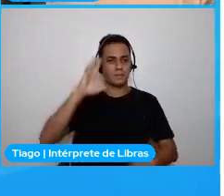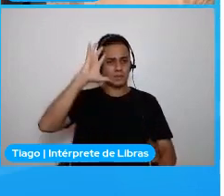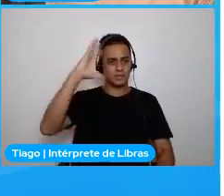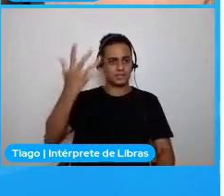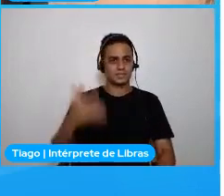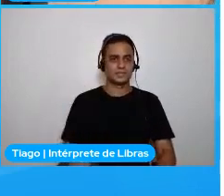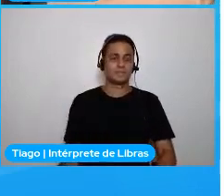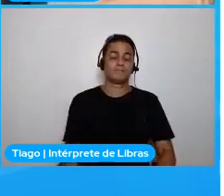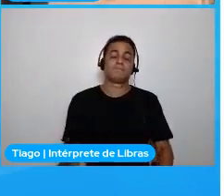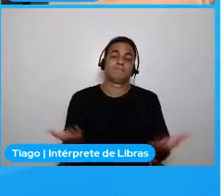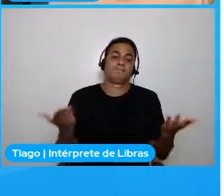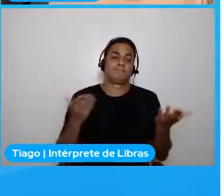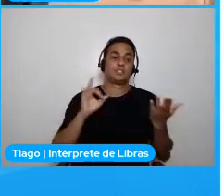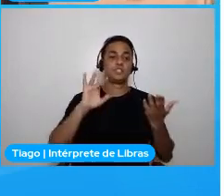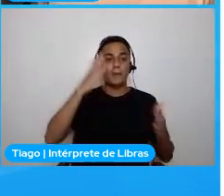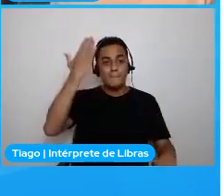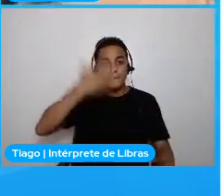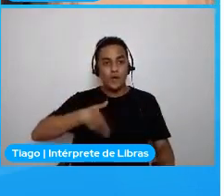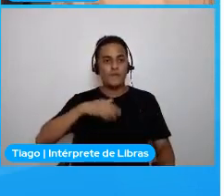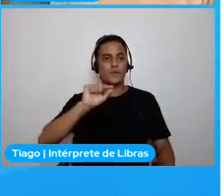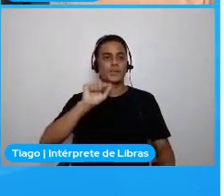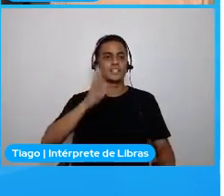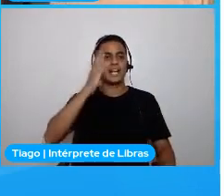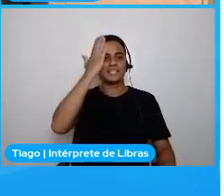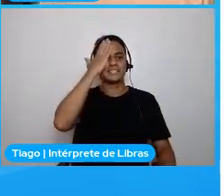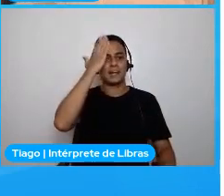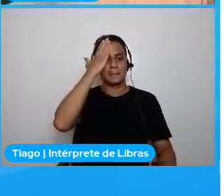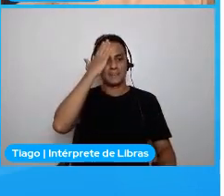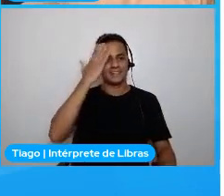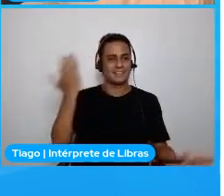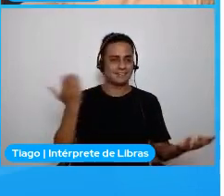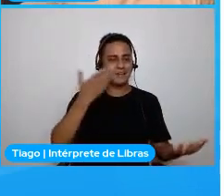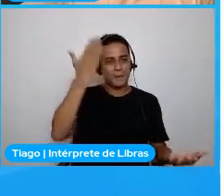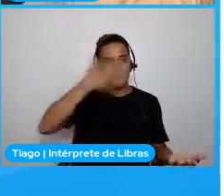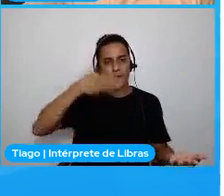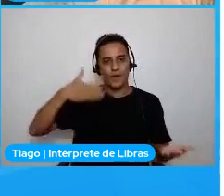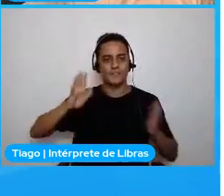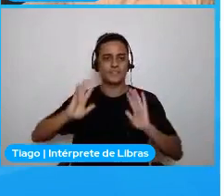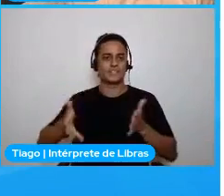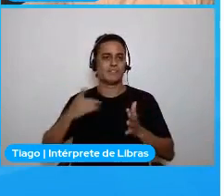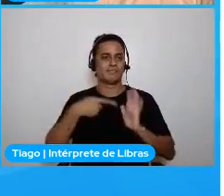solamente se comprueba lo que ya sabíamos. Solamente en este caso estamos comprobando lo que ya sabíamos.